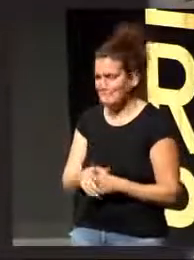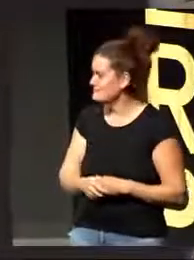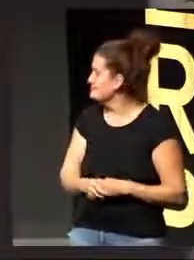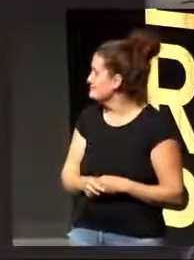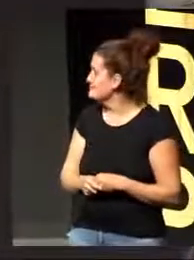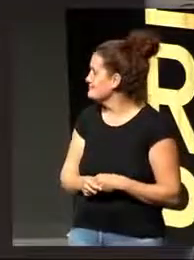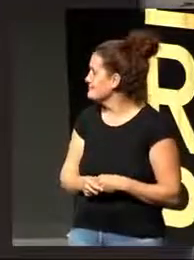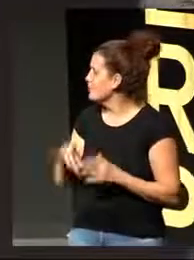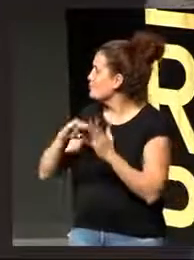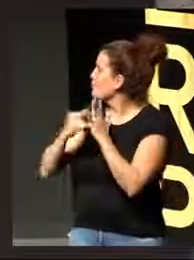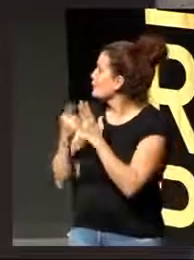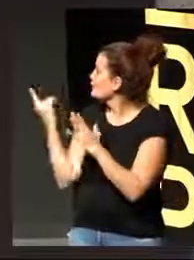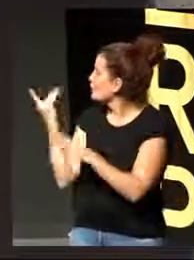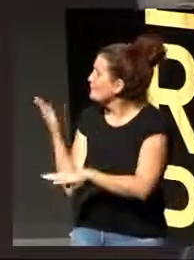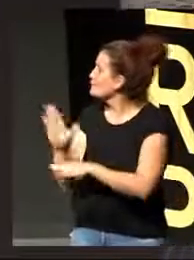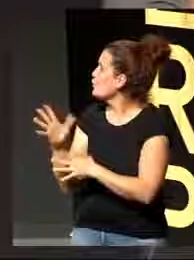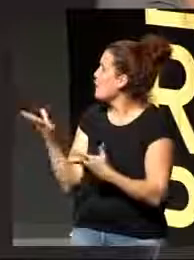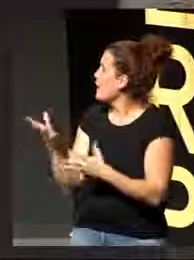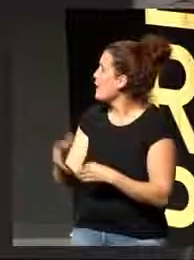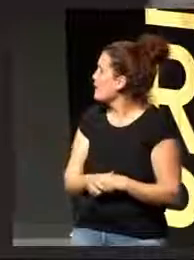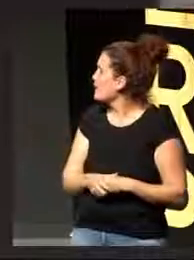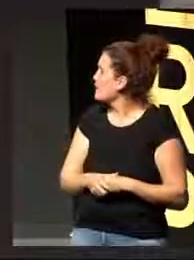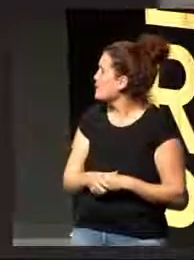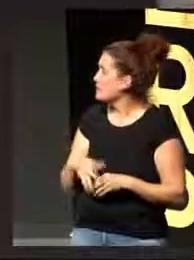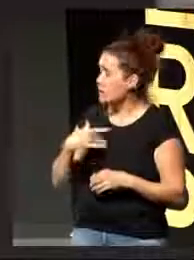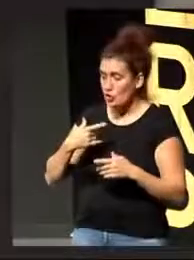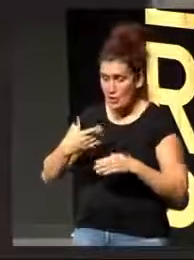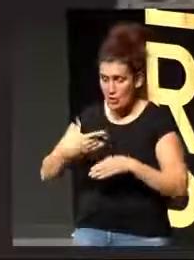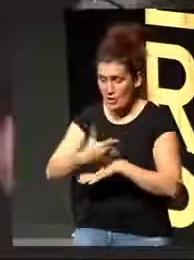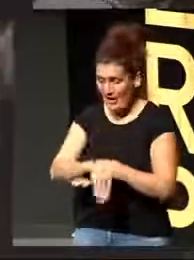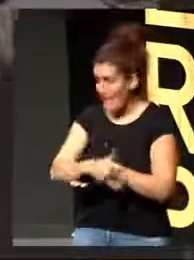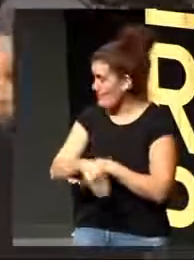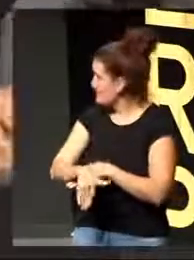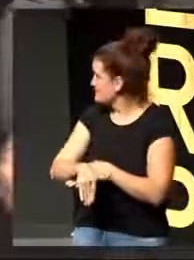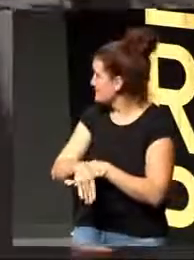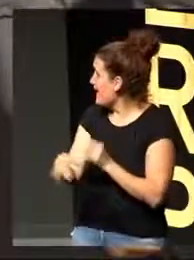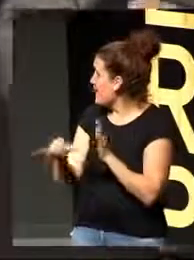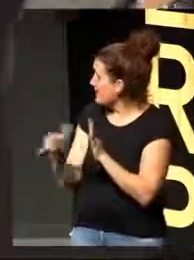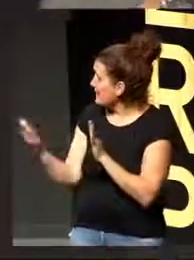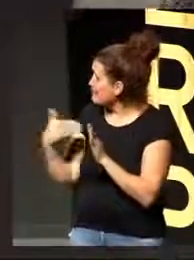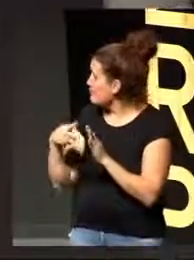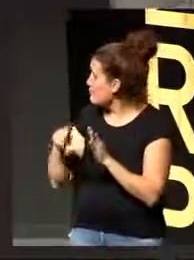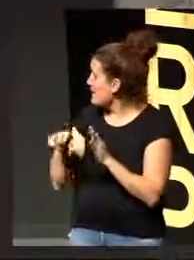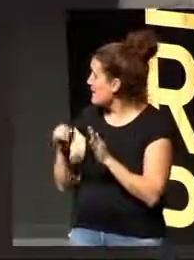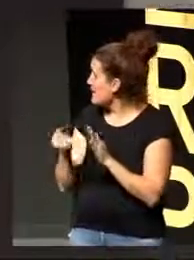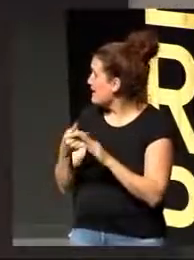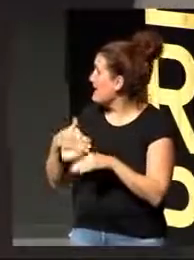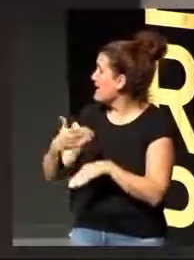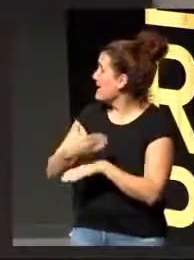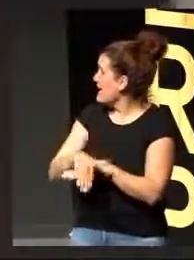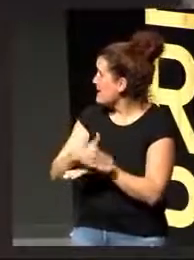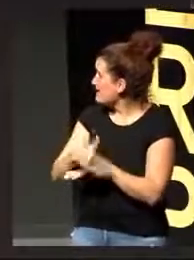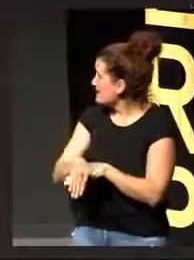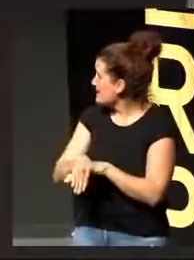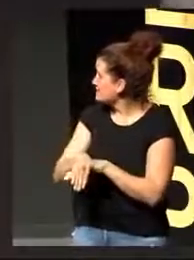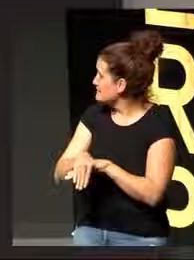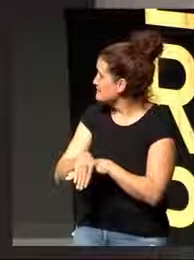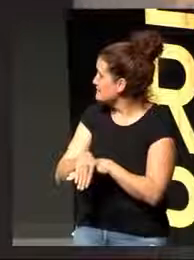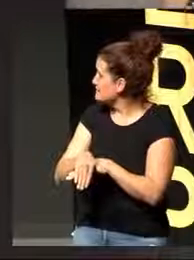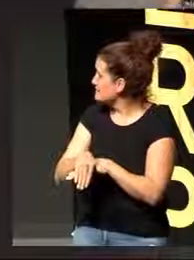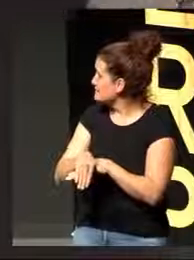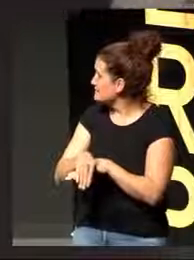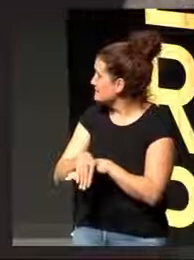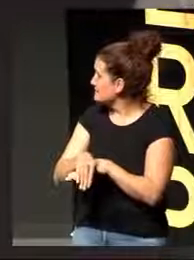¿Qué proyecto has presentado tú? Yo, las calles... Acércatelo, María. Las calles... ¿Sí? Y